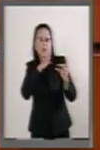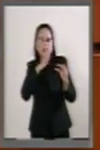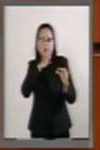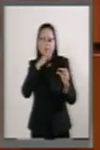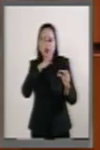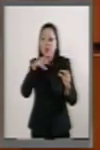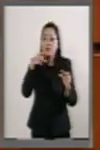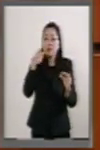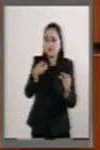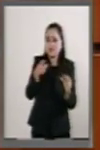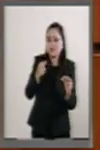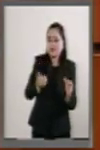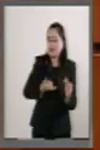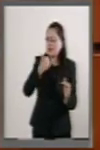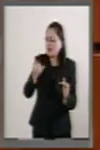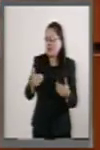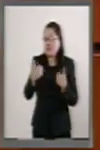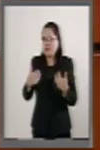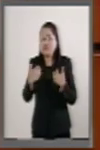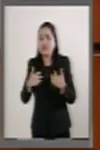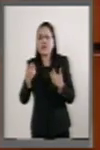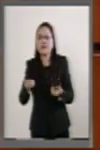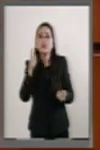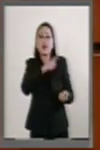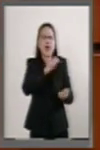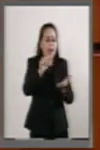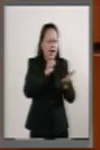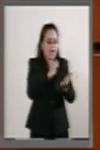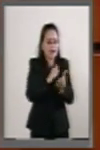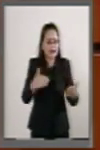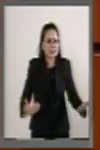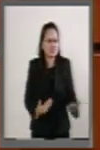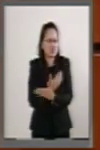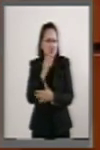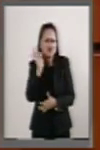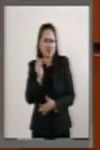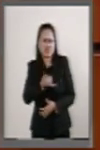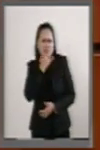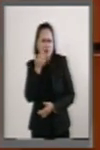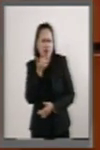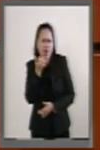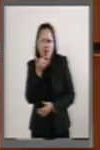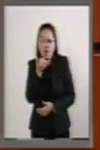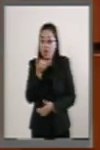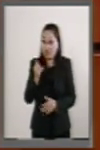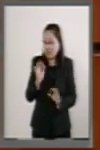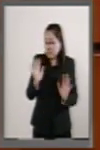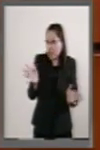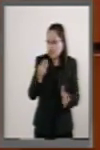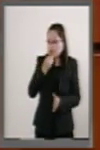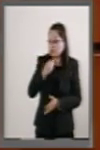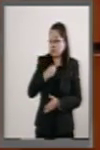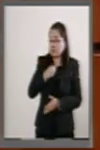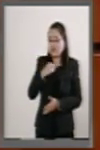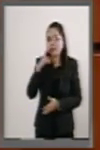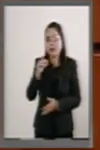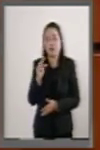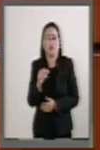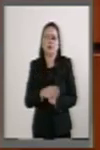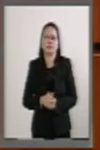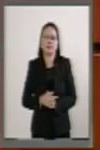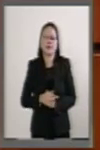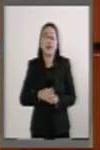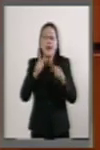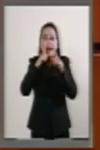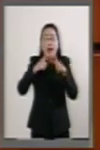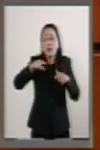bronca si querían que escribieran su nombre mal en su acta de nacimiento. Hay que recordar que las lenguas indígenas de nuestro país